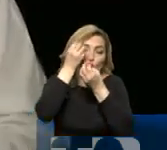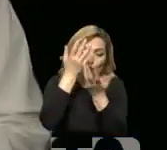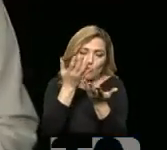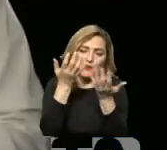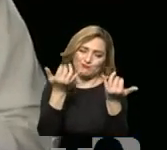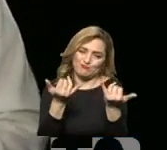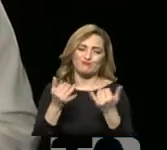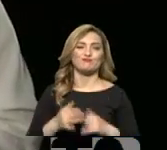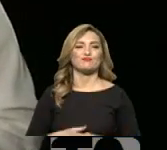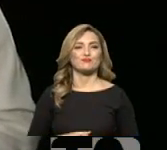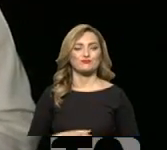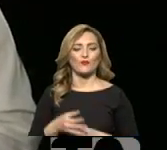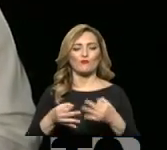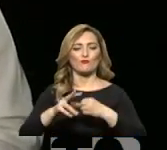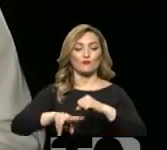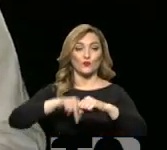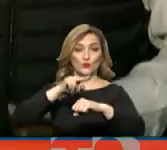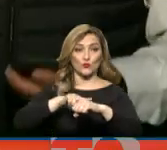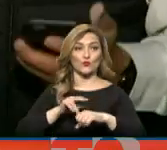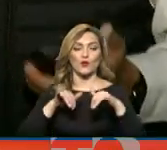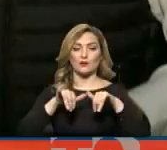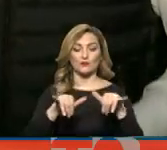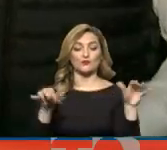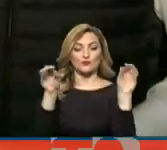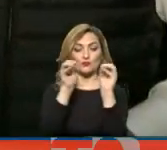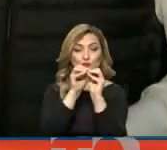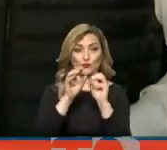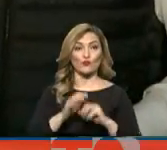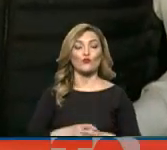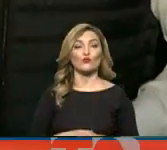ocurre este momento en la Corte Nacional de Justicia. Seguimos